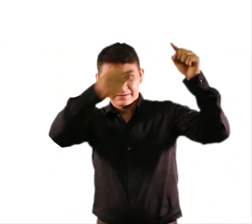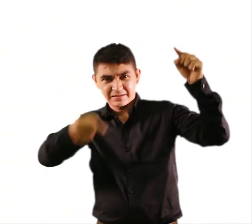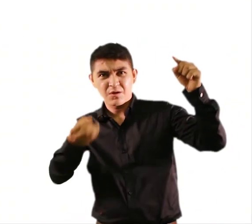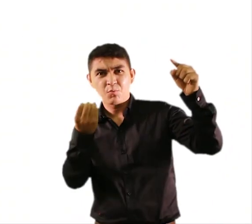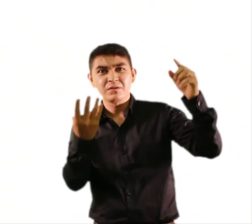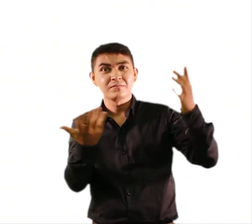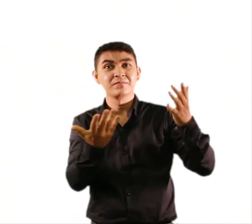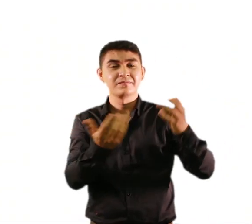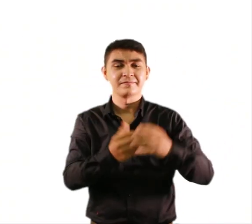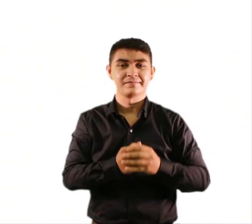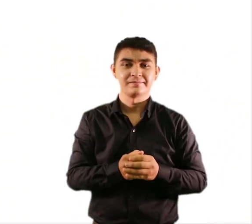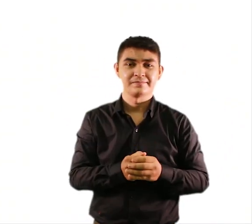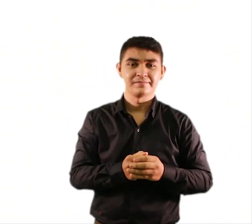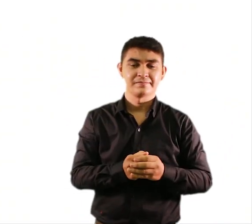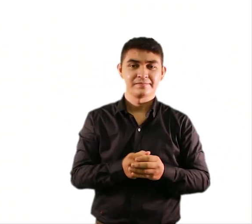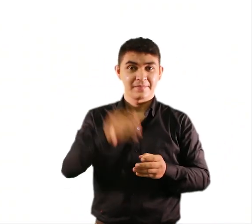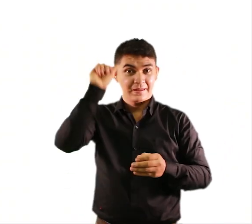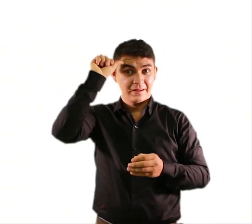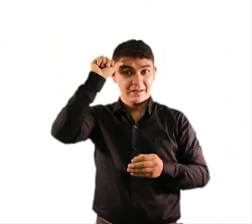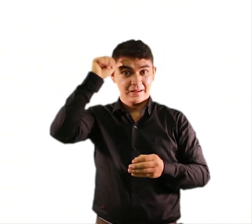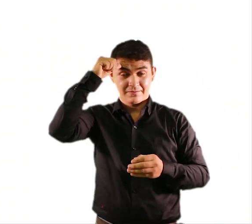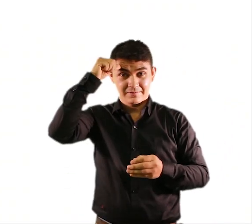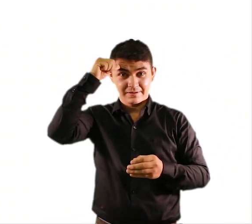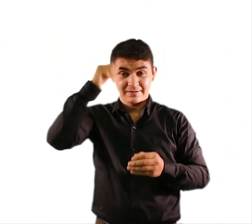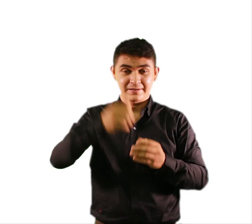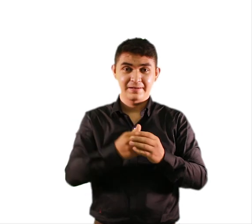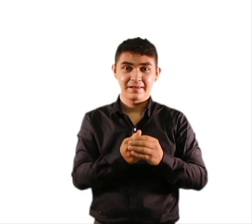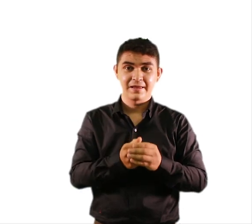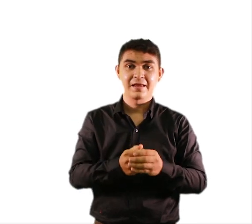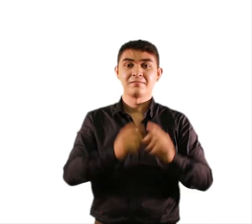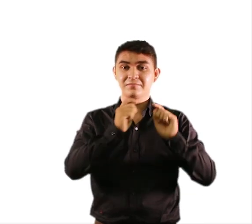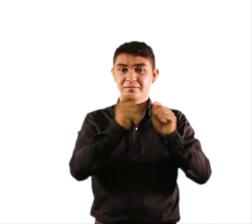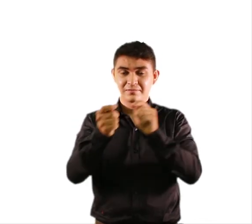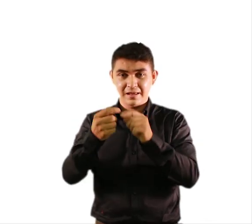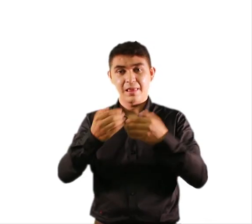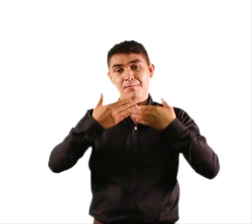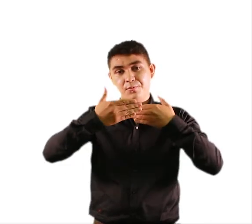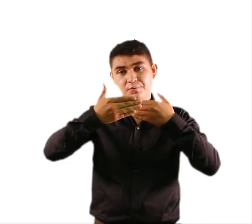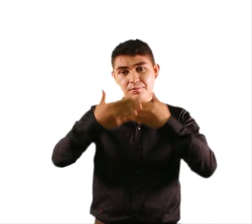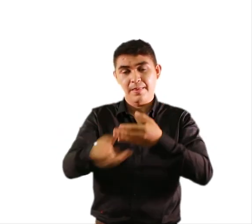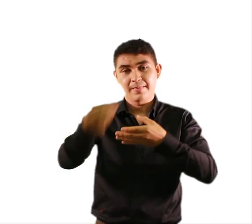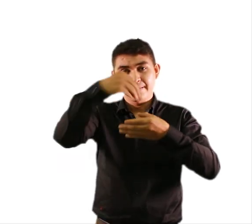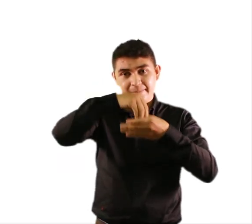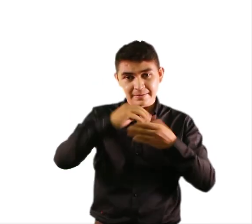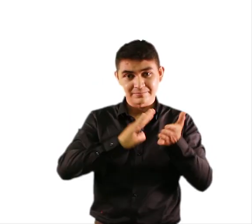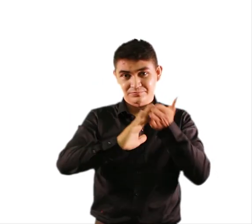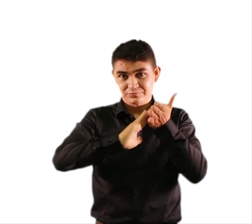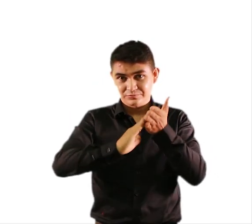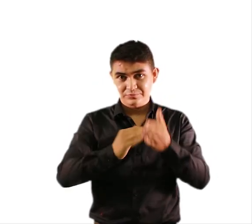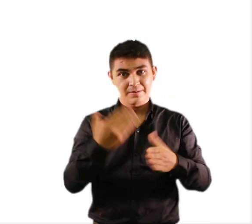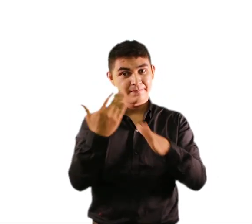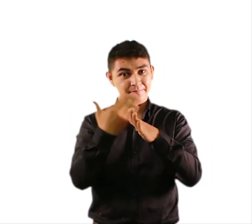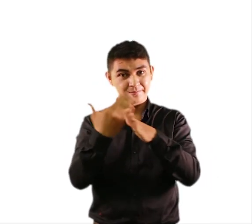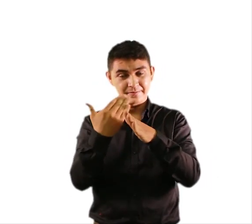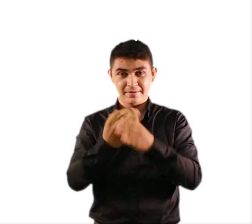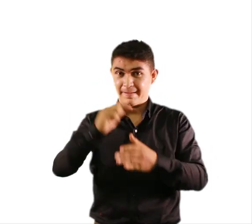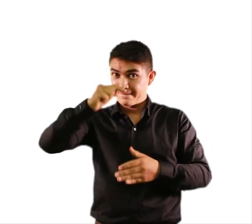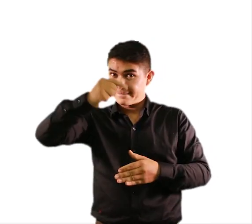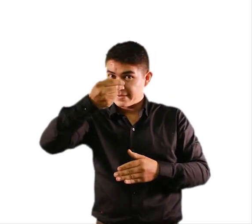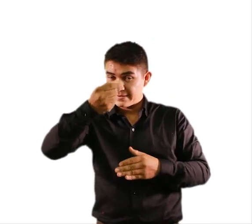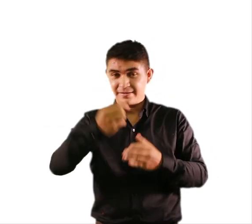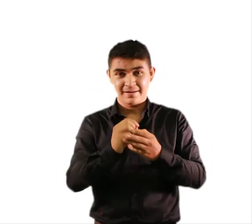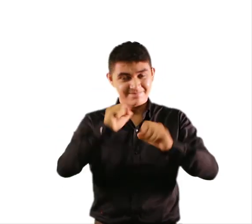Recuerde aplicar los siguientes procedimientos en la resolución de problemas. Primero,